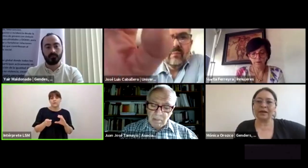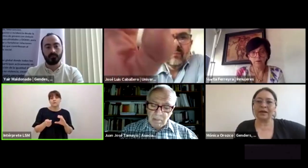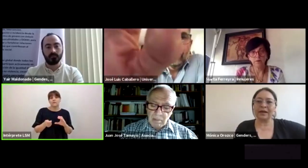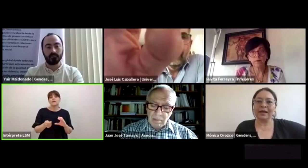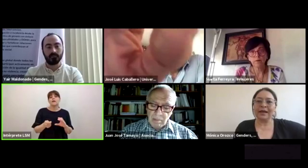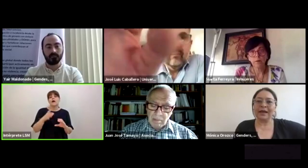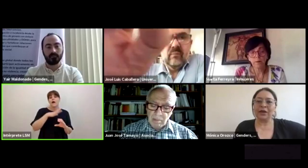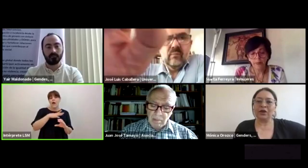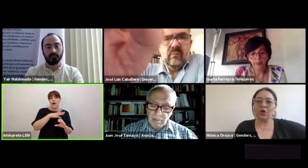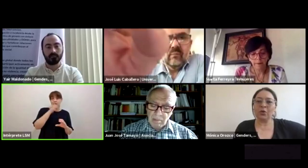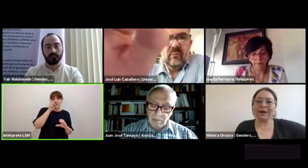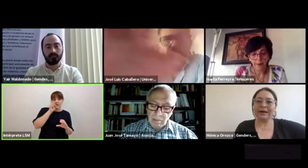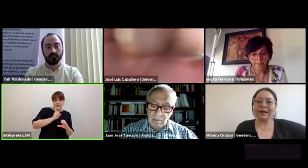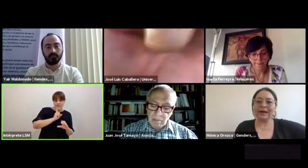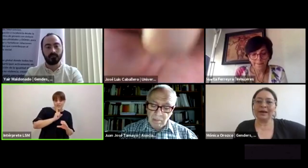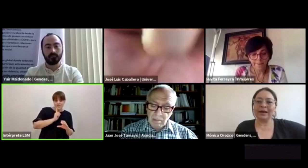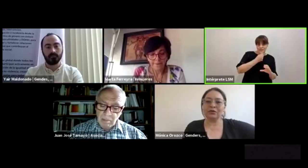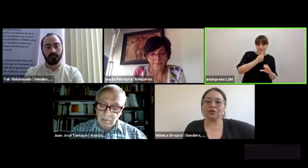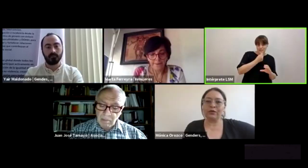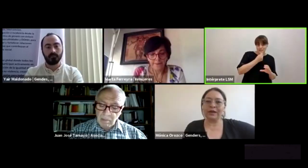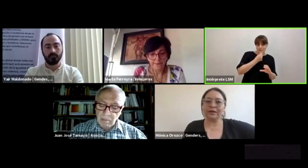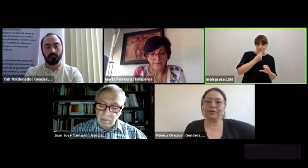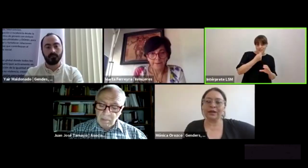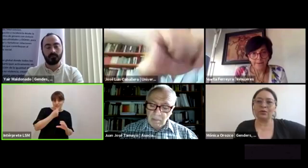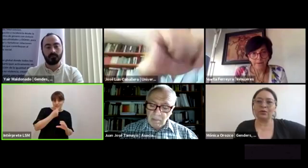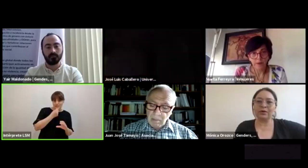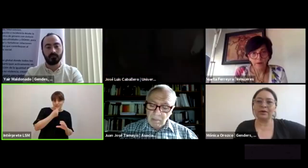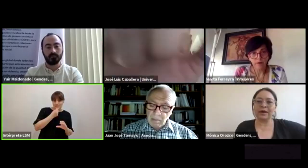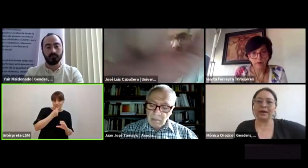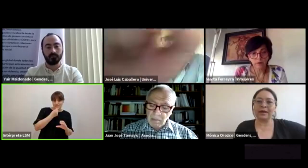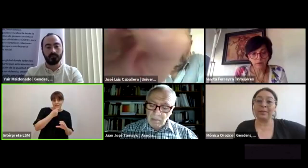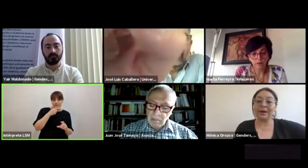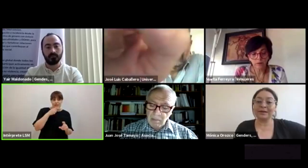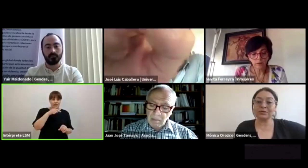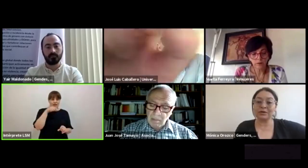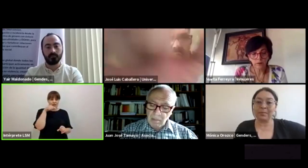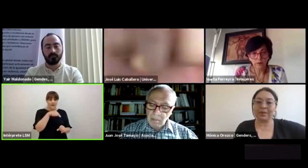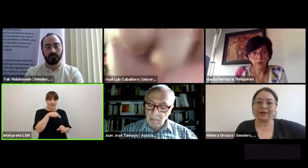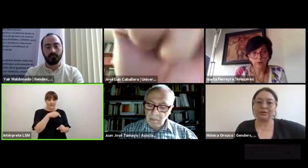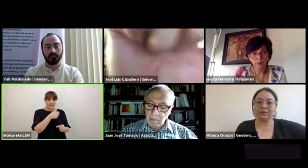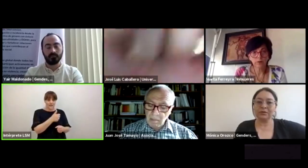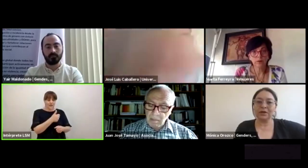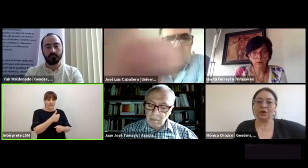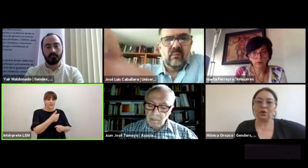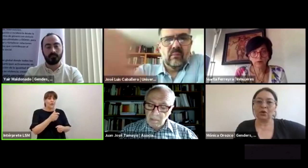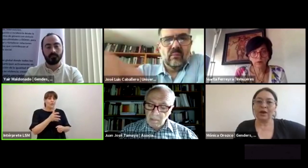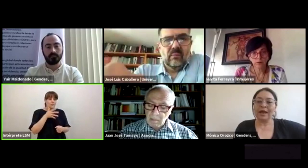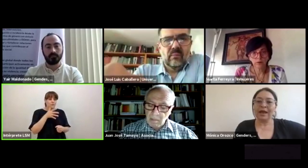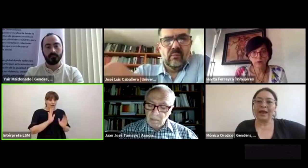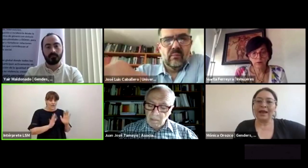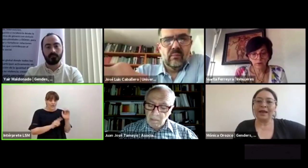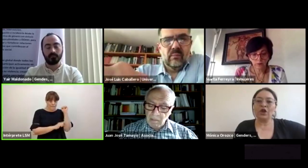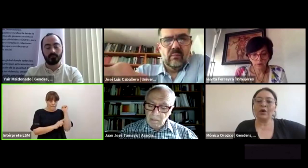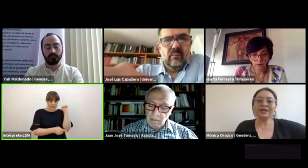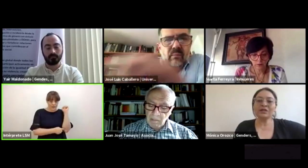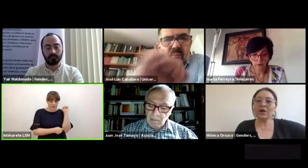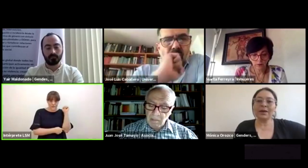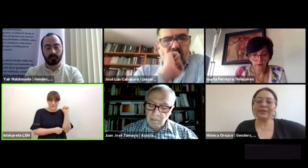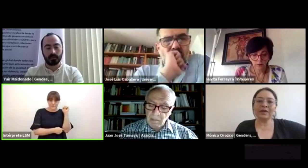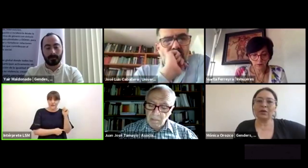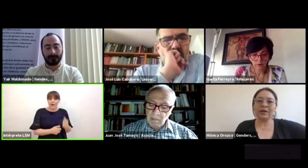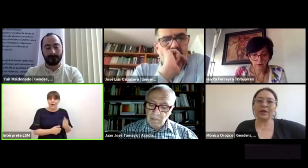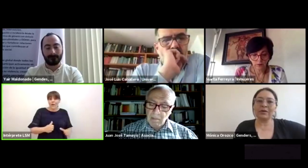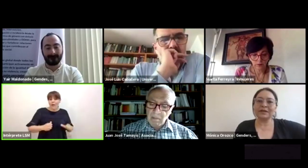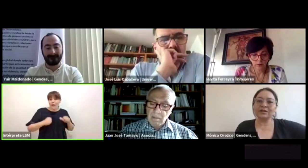que no van a sufrir de un embarazo temprano no no es